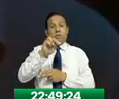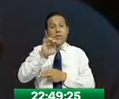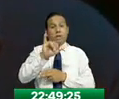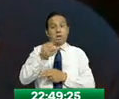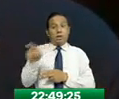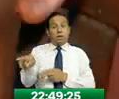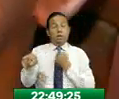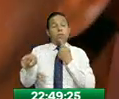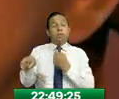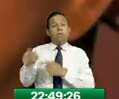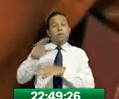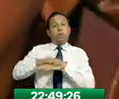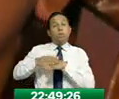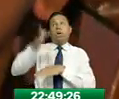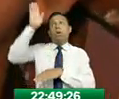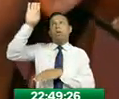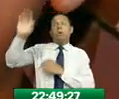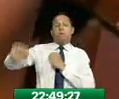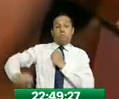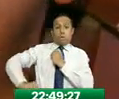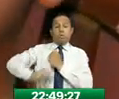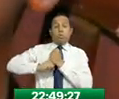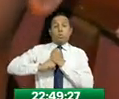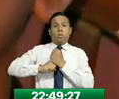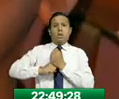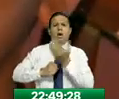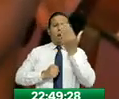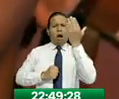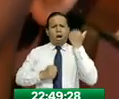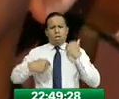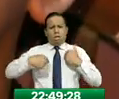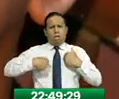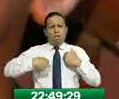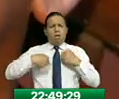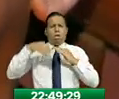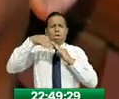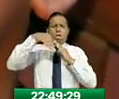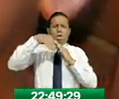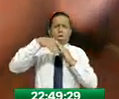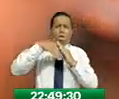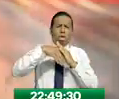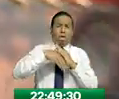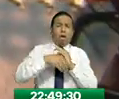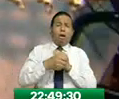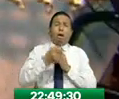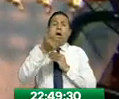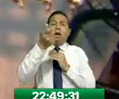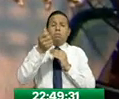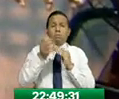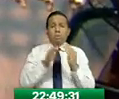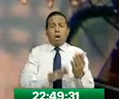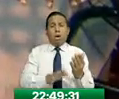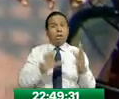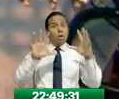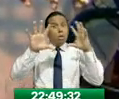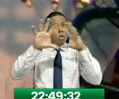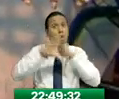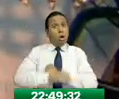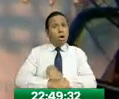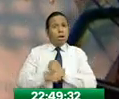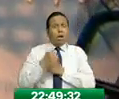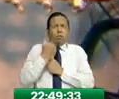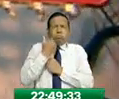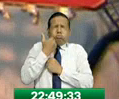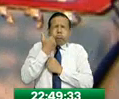la bondad de Dios, pues indica que sintió que ya no podía más con la enfermedad, cuando en las noches la fiebre era